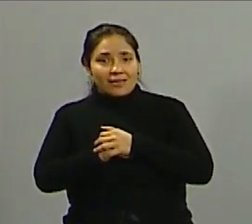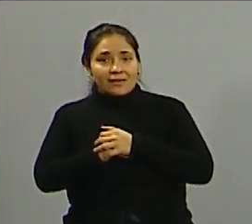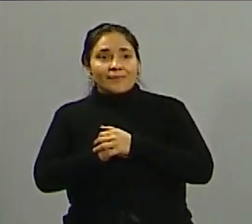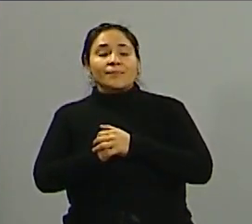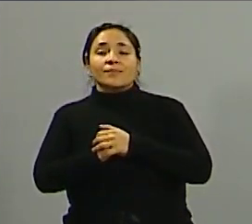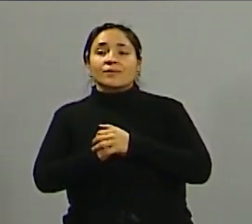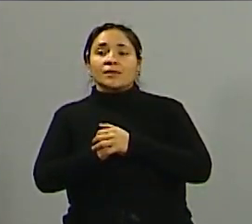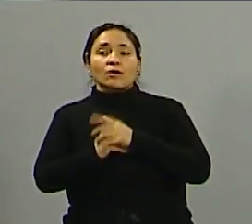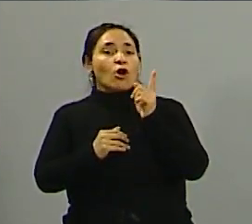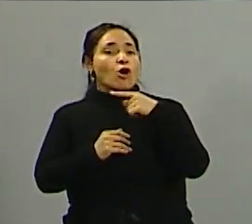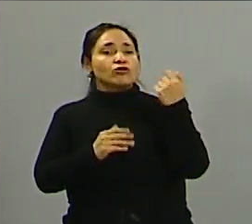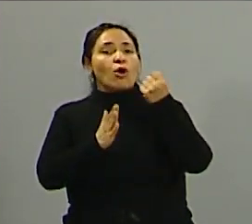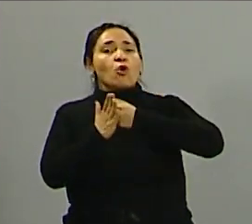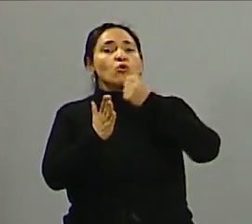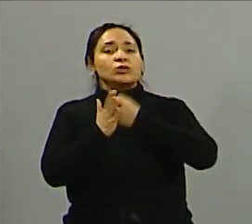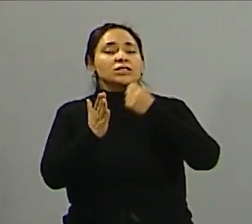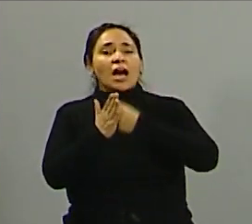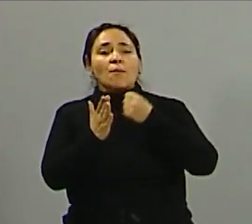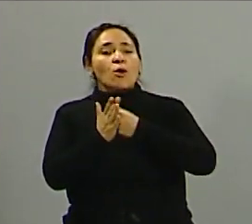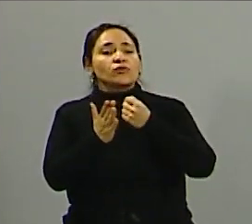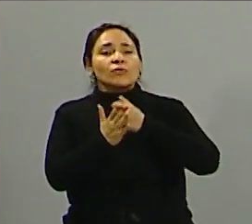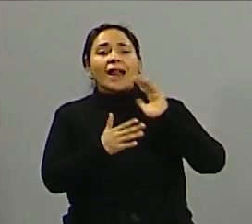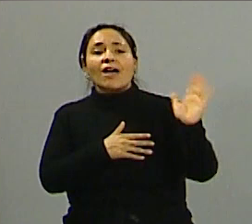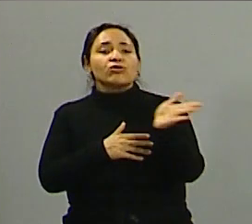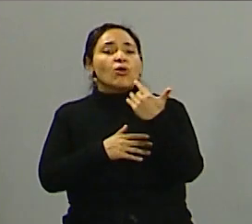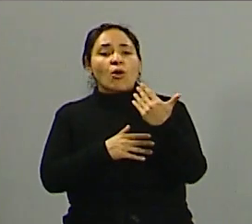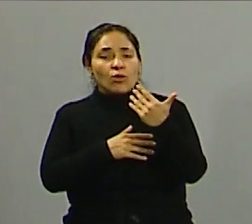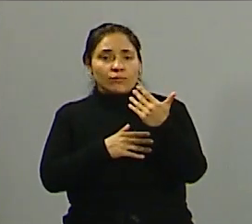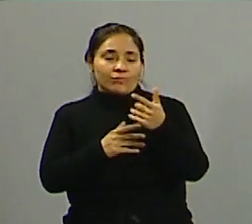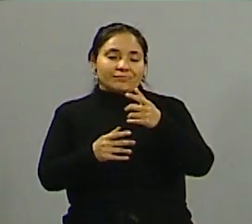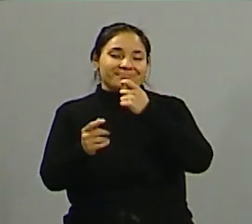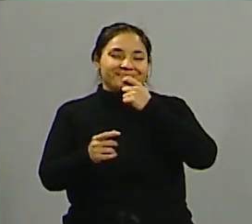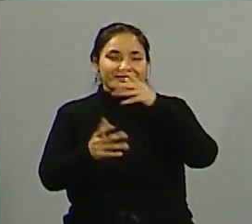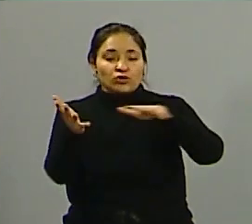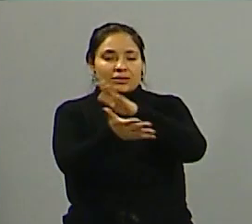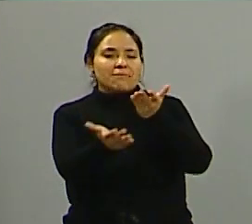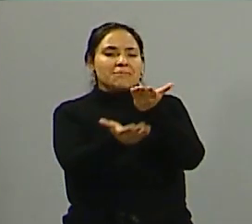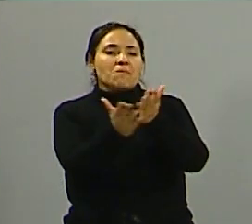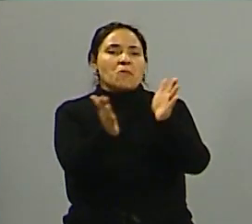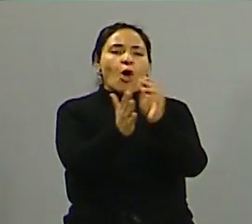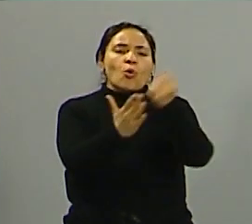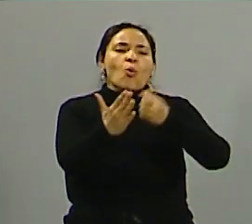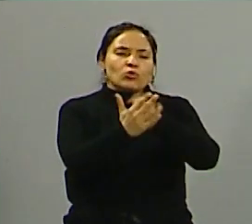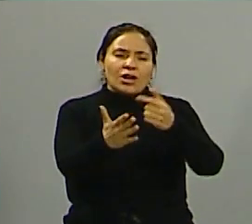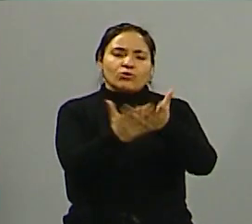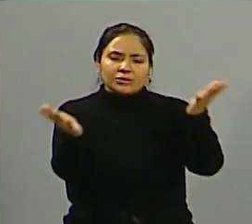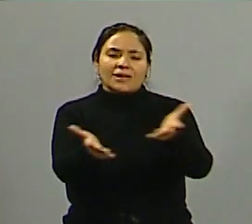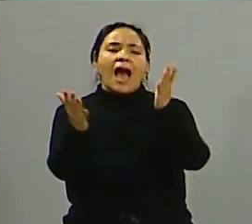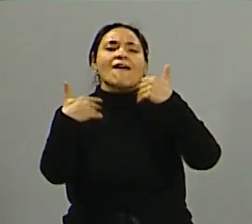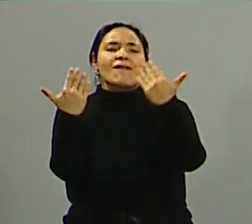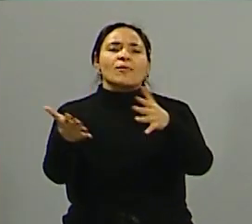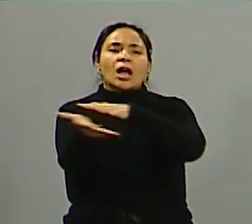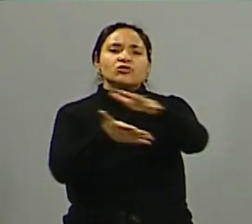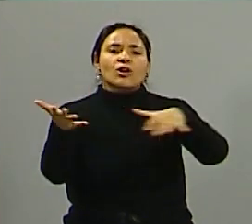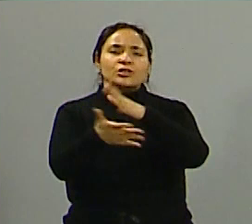lo que podamos. Bueno, nosotros también lo hacemos, ponemos el ejemplo hacia lo que estamos pidiendo. Entonces, esto me parece